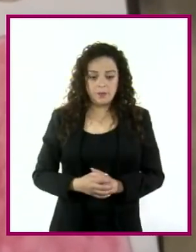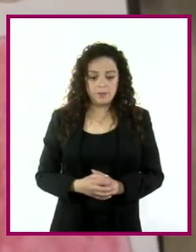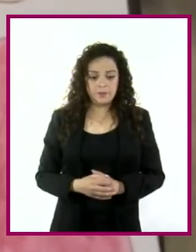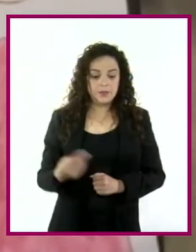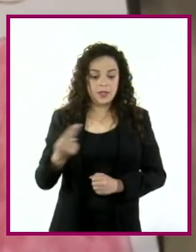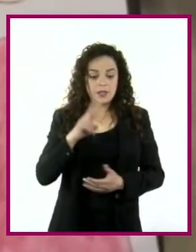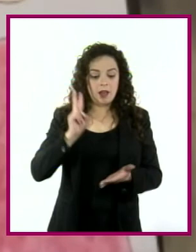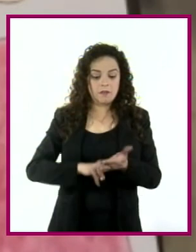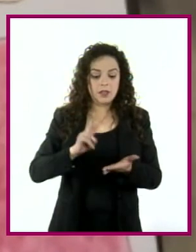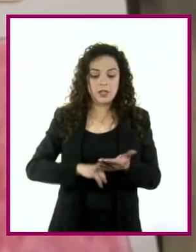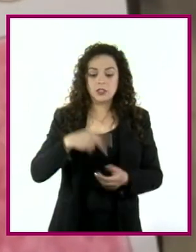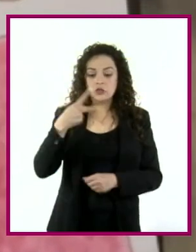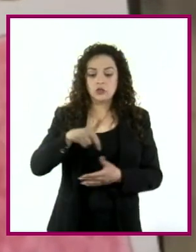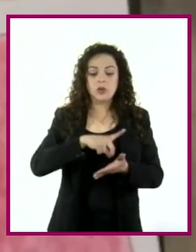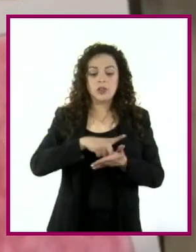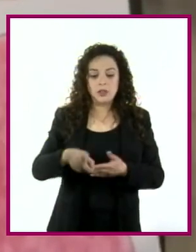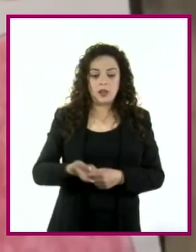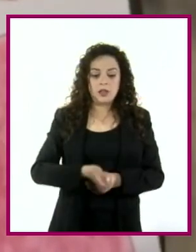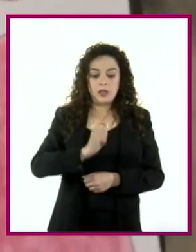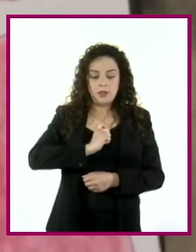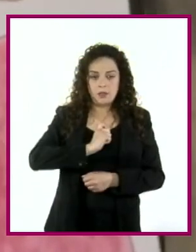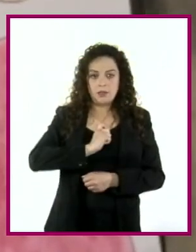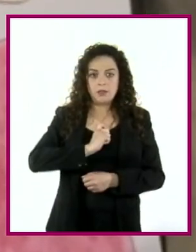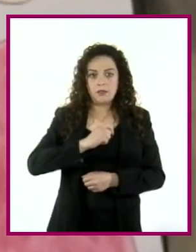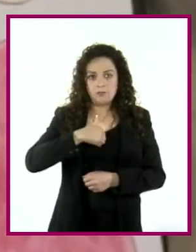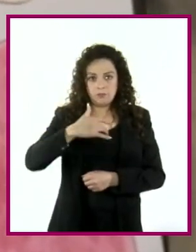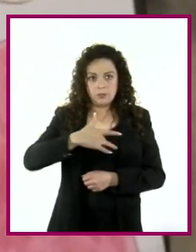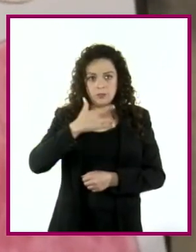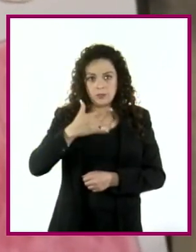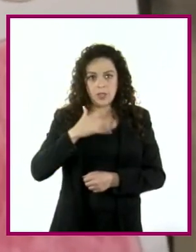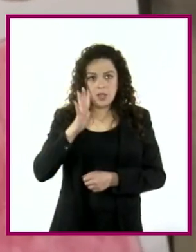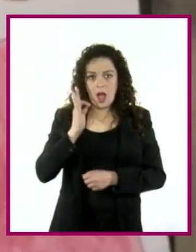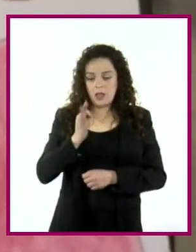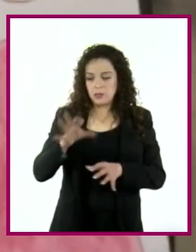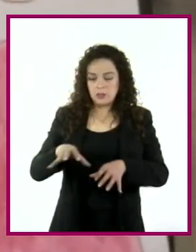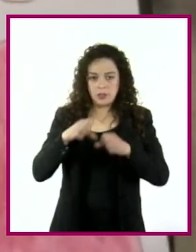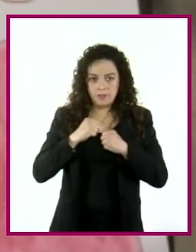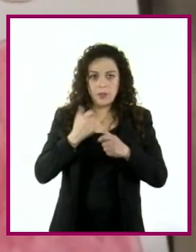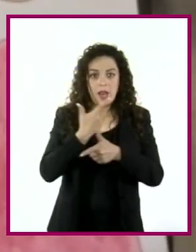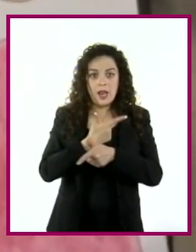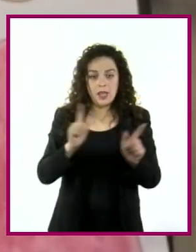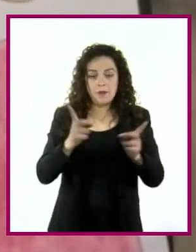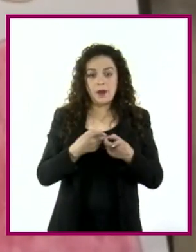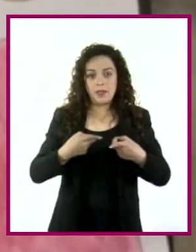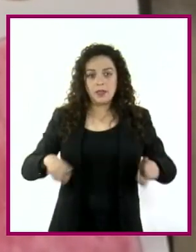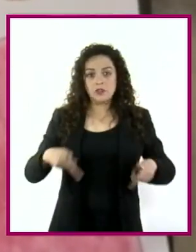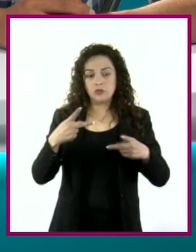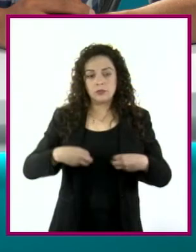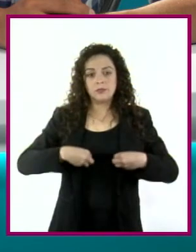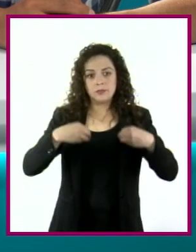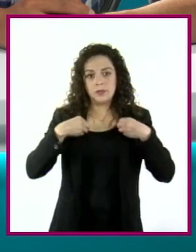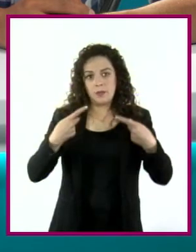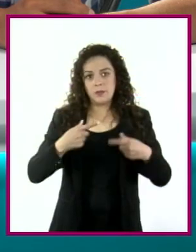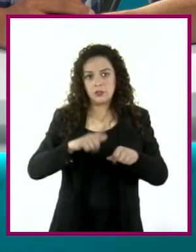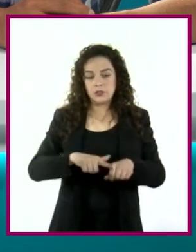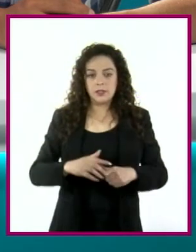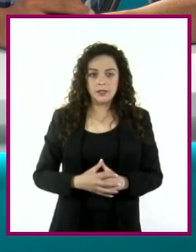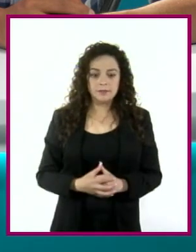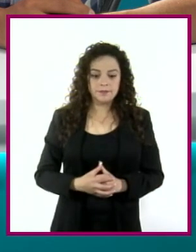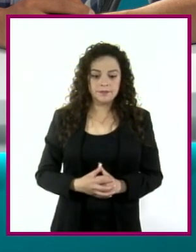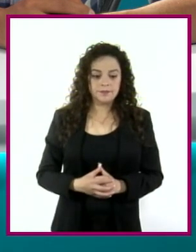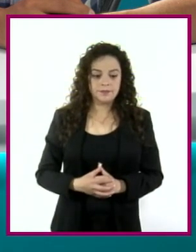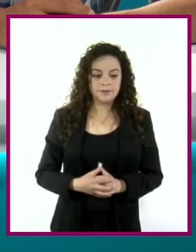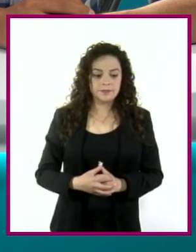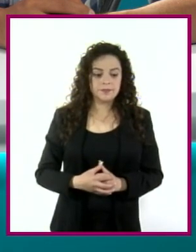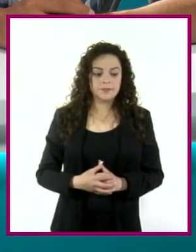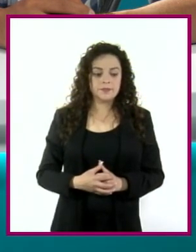valer nuestro derecho a la identidad autopercibida y el libre desarrollo de nuestra personalidad. Las preguntas que